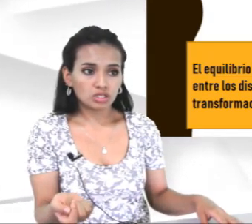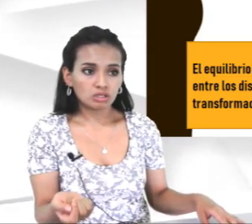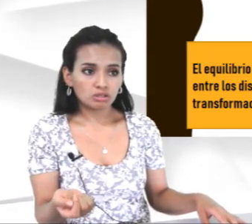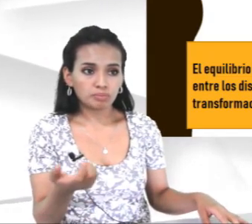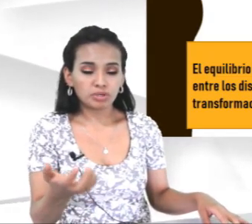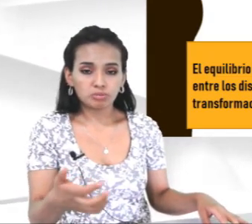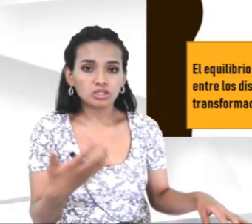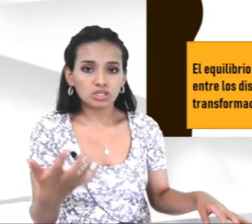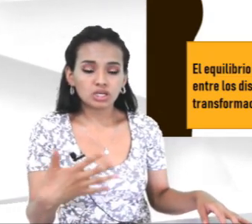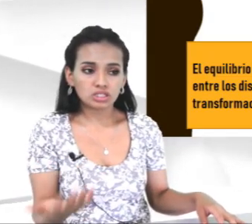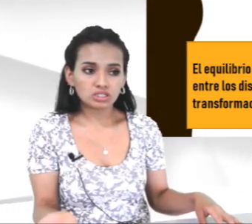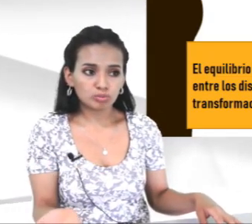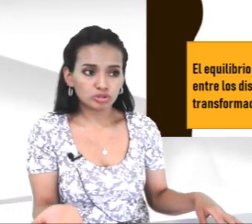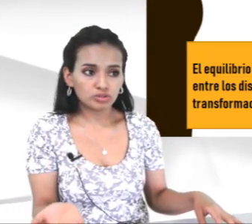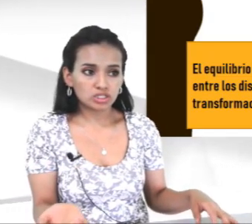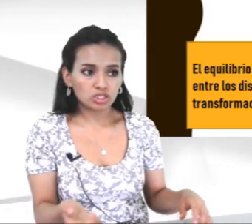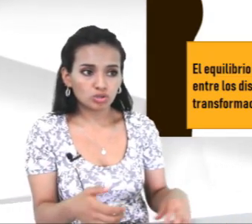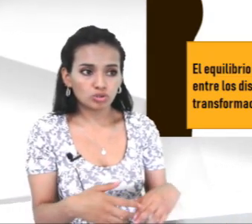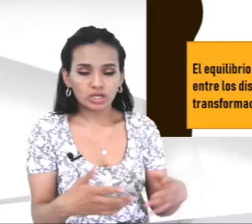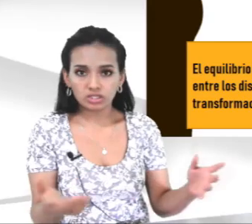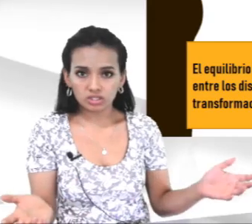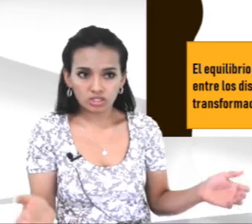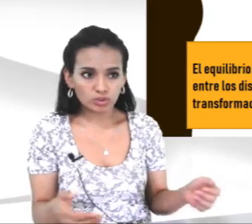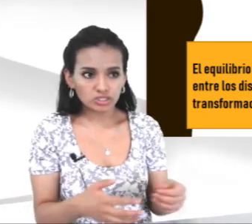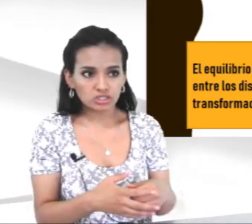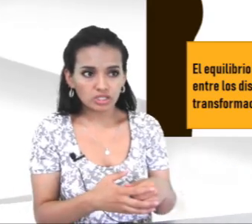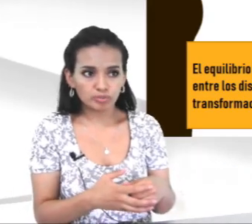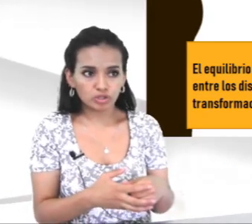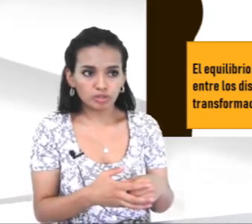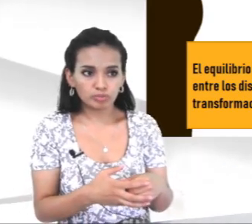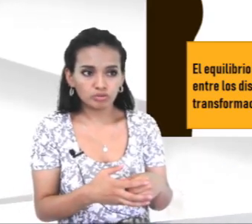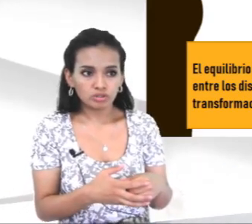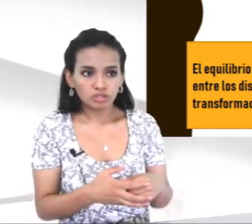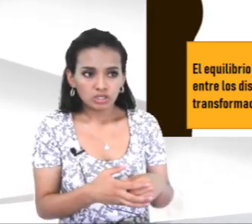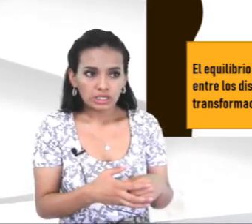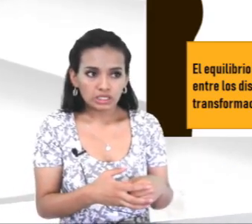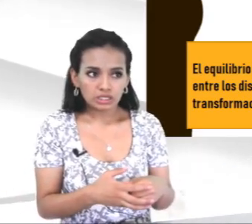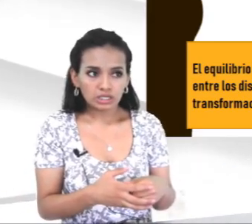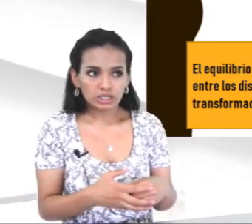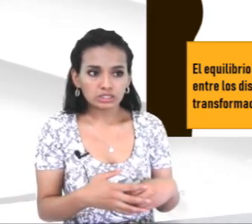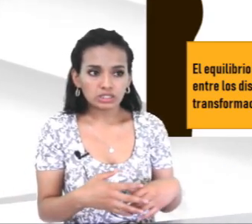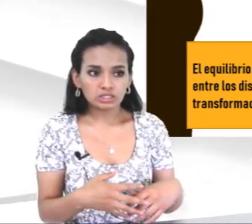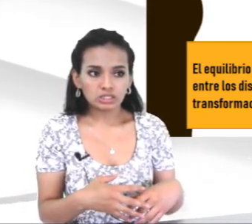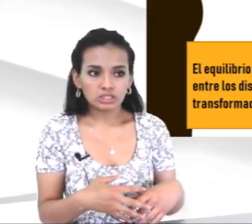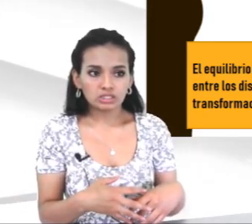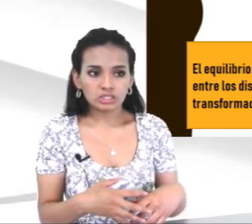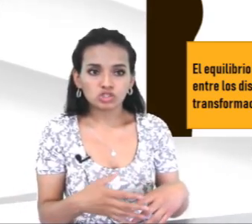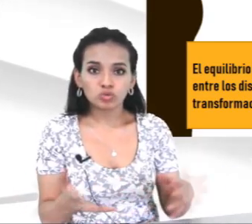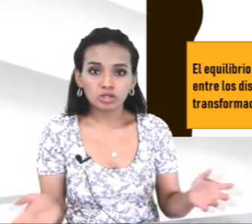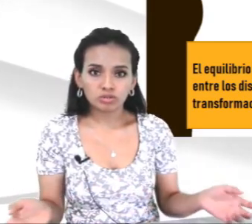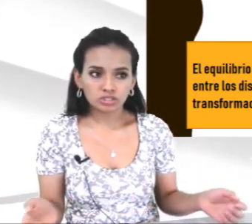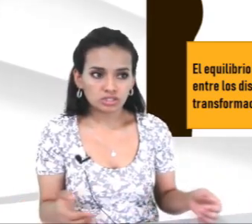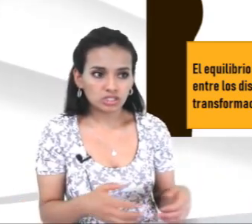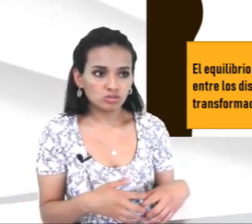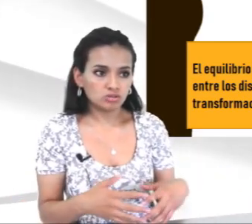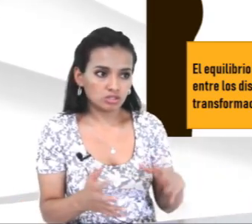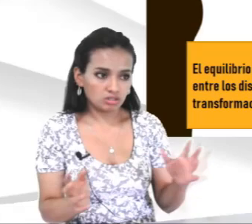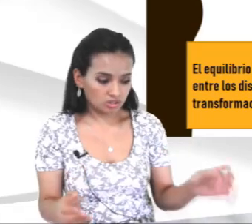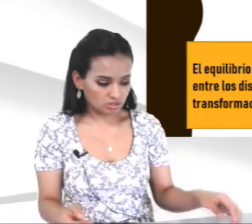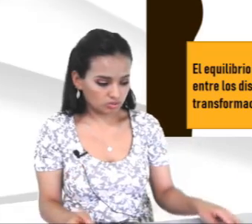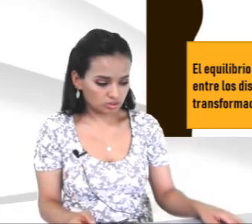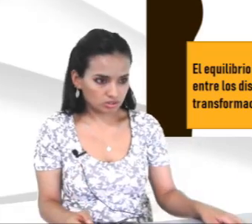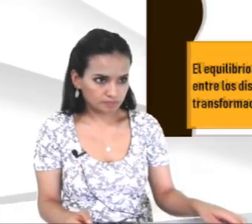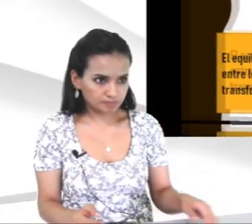que permiten que ésta sea posible el desarrollo la cantidad de agua necesaria por ejemplo la cantidad de suelo necesario